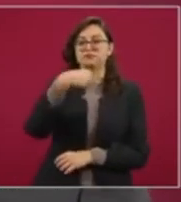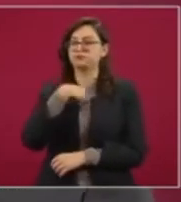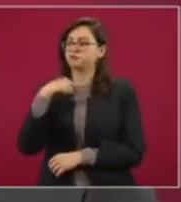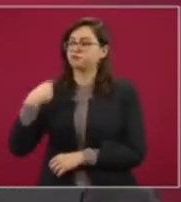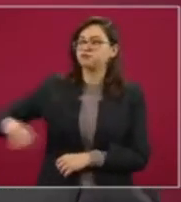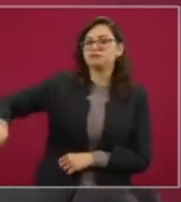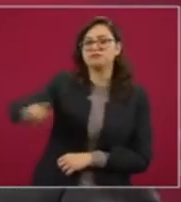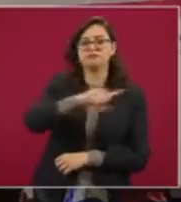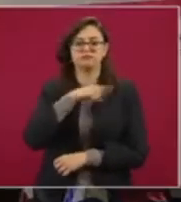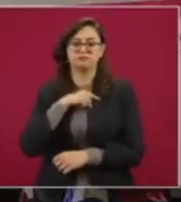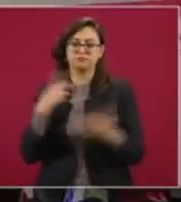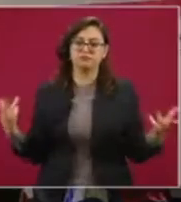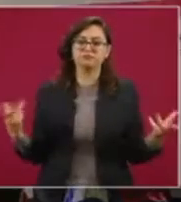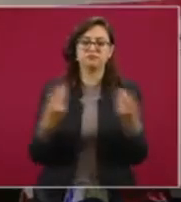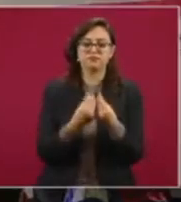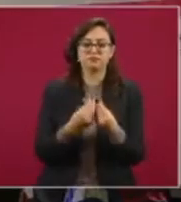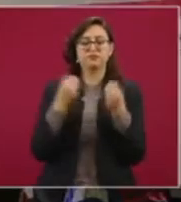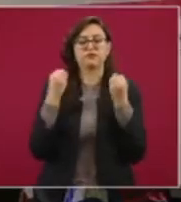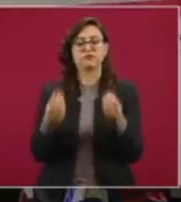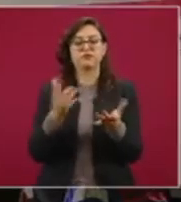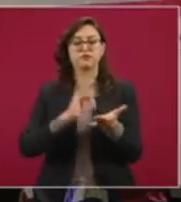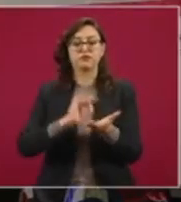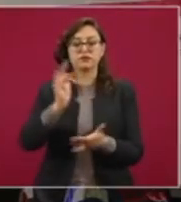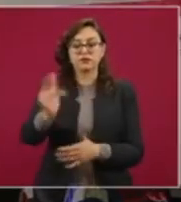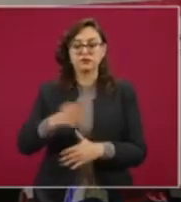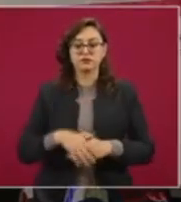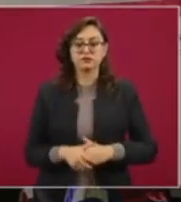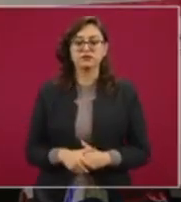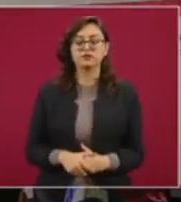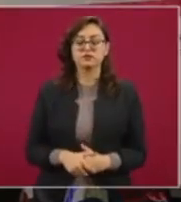nuestro México. Muchísimas gracias, señor presidente.